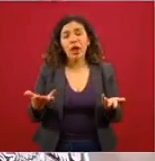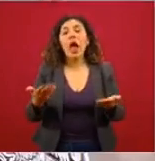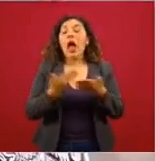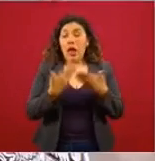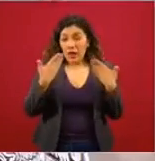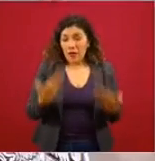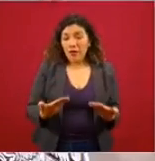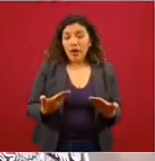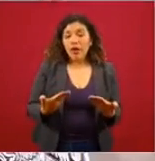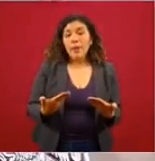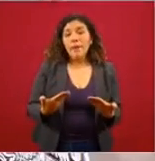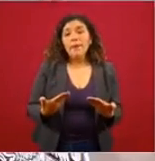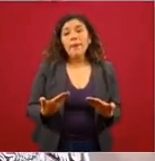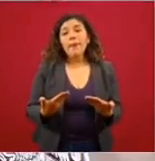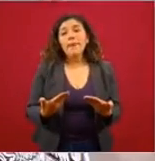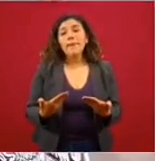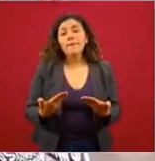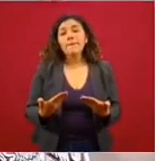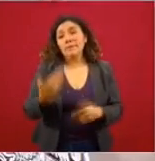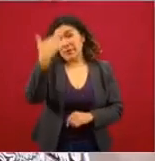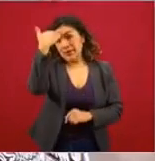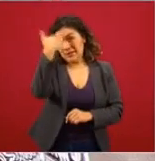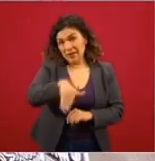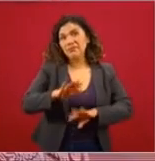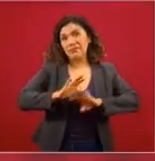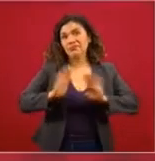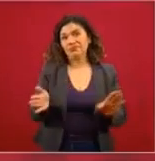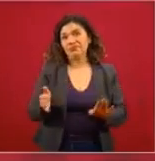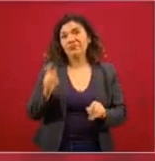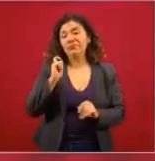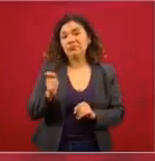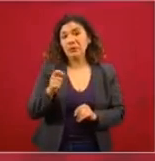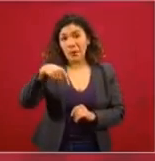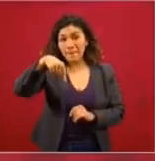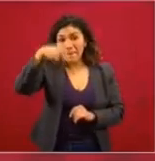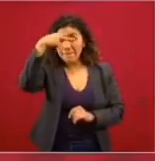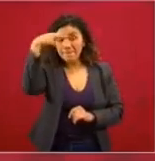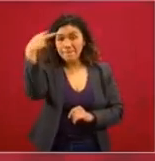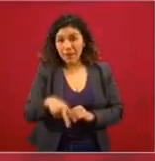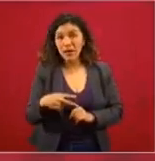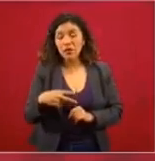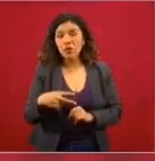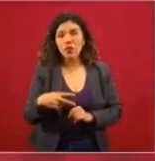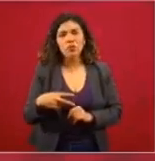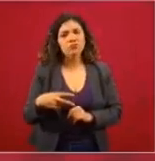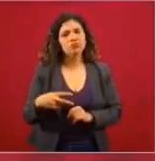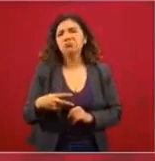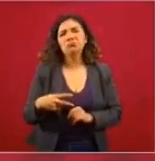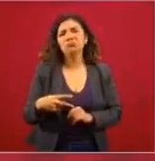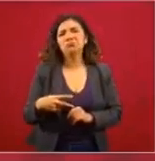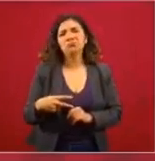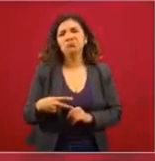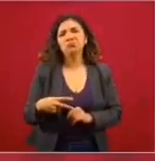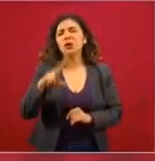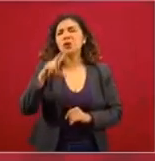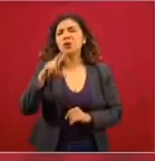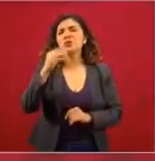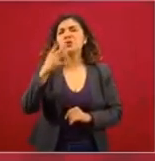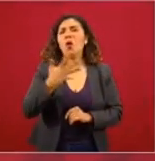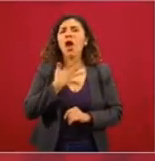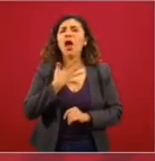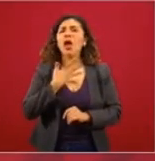Ahora ya se sabe de que en México no hay